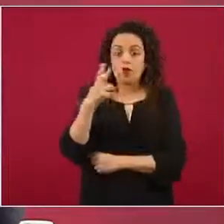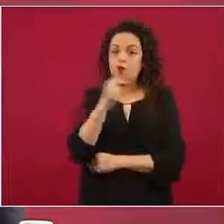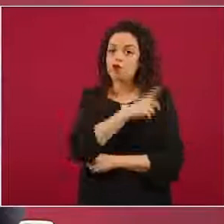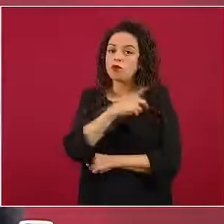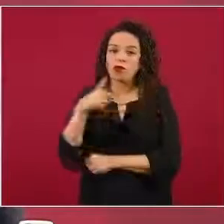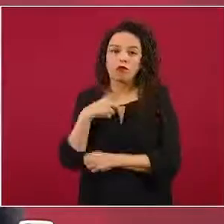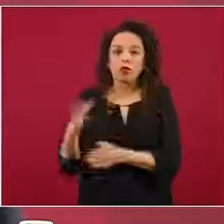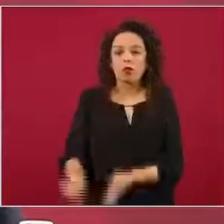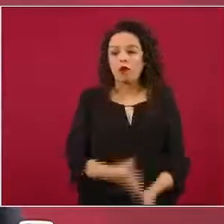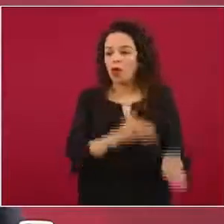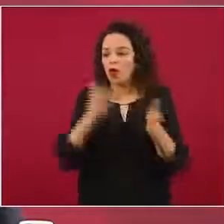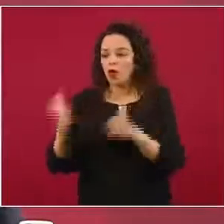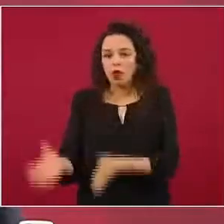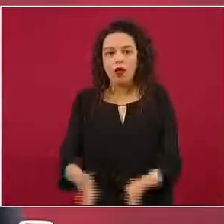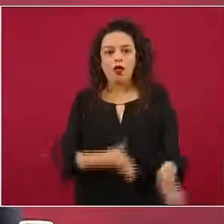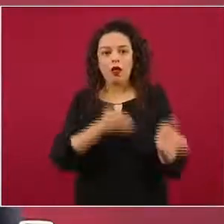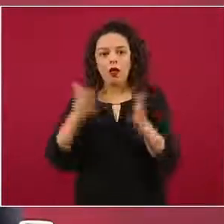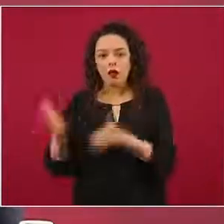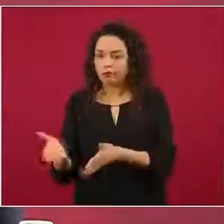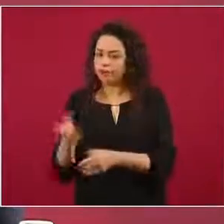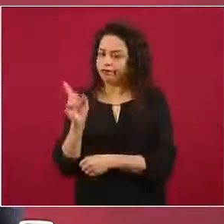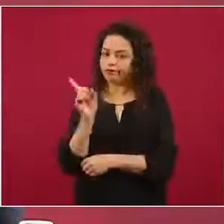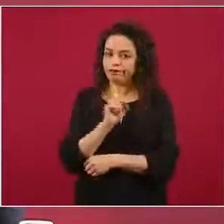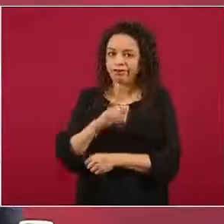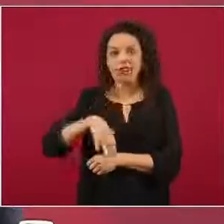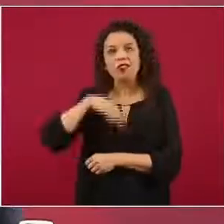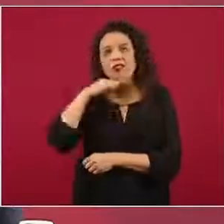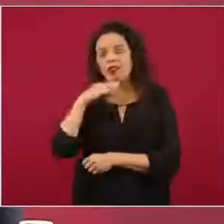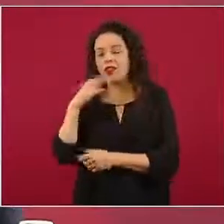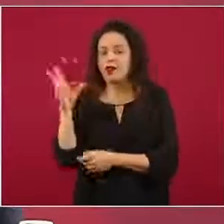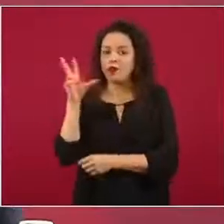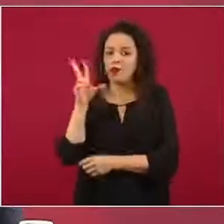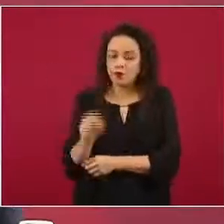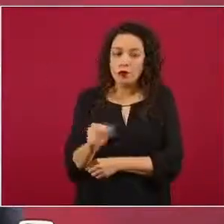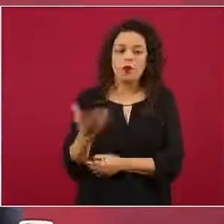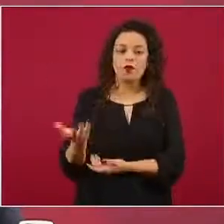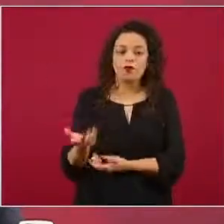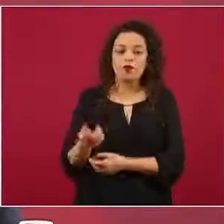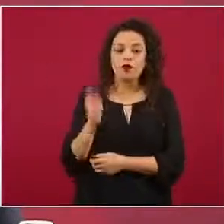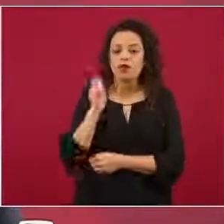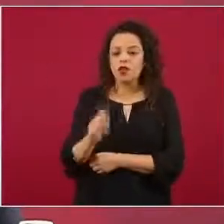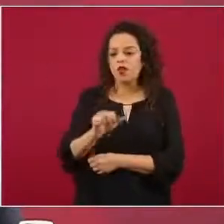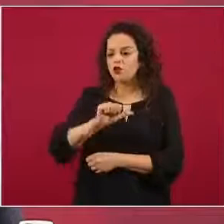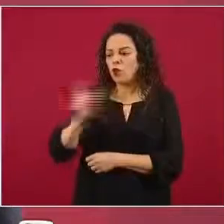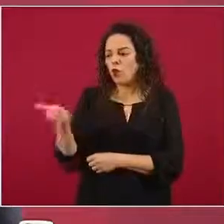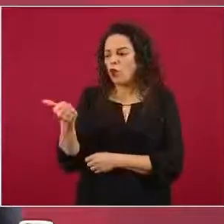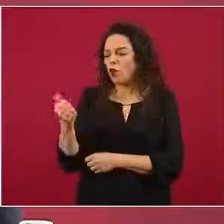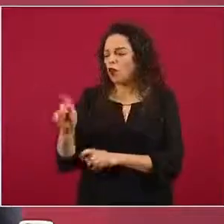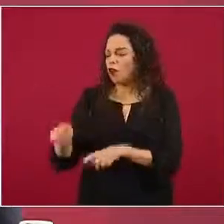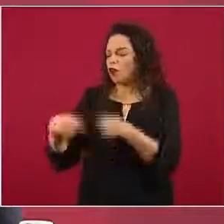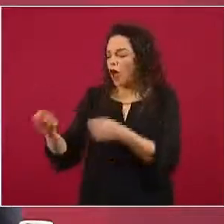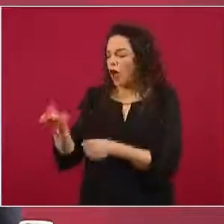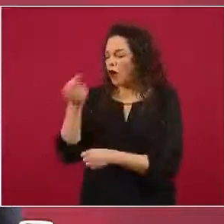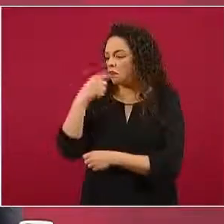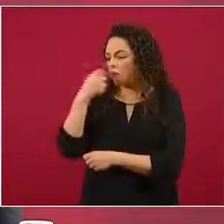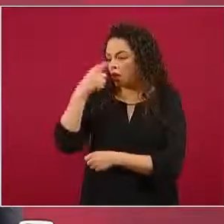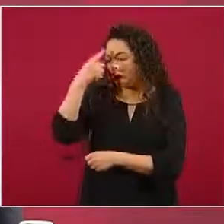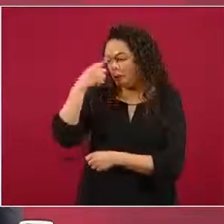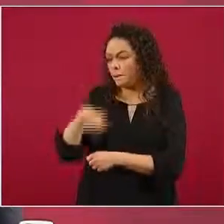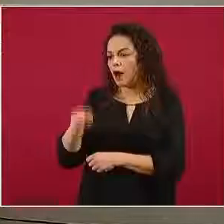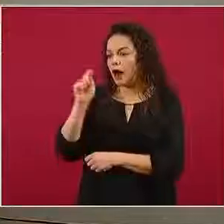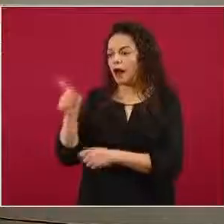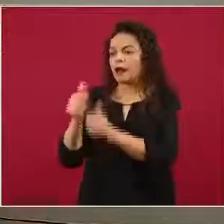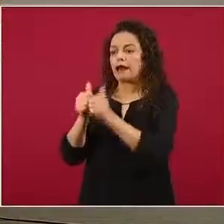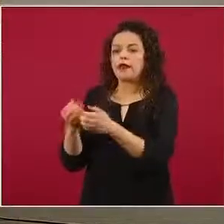tiempo o perder el tiempo tomando algún tipo de tratamiento que se nos haya dado para la